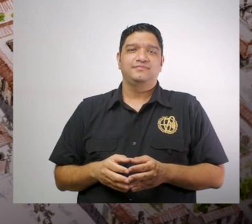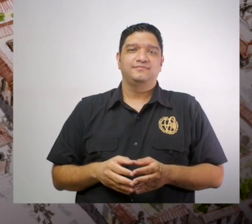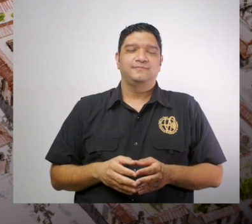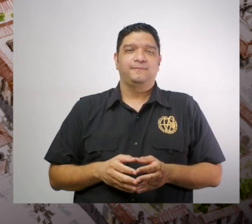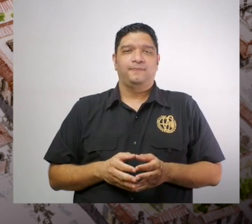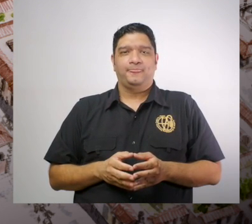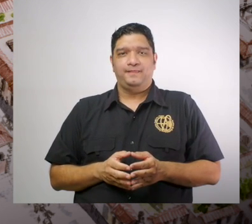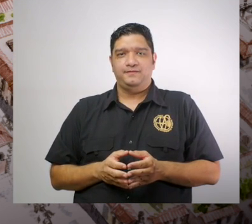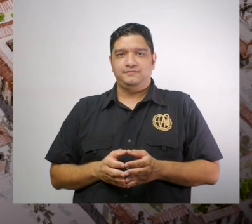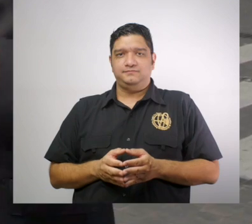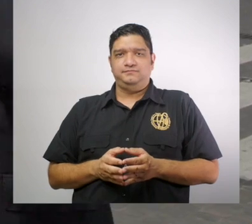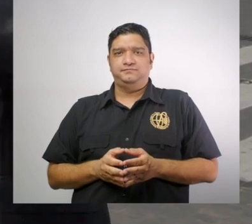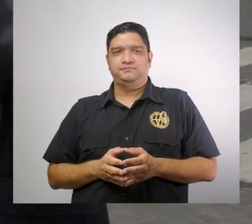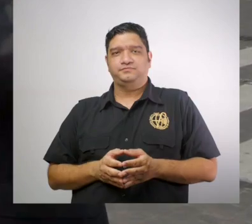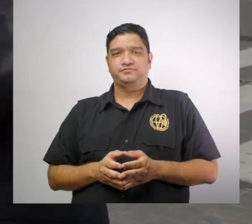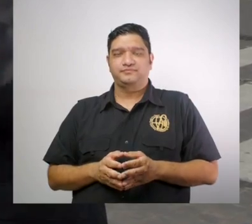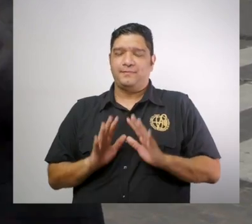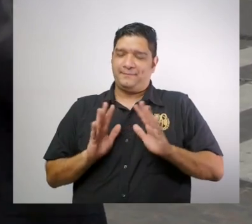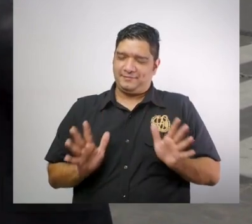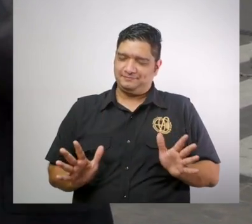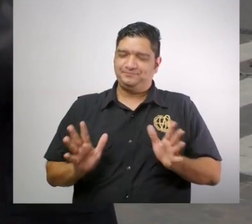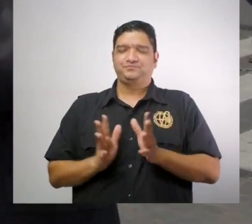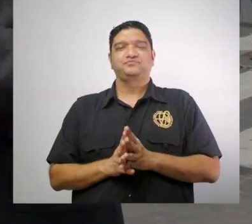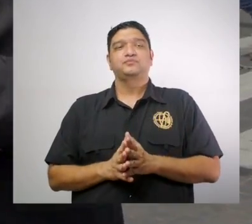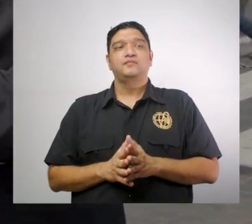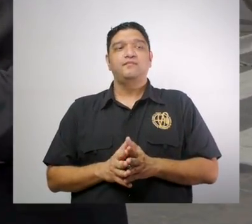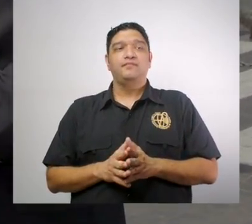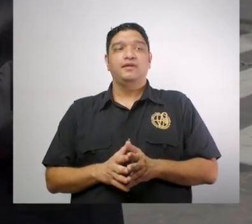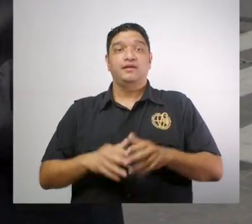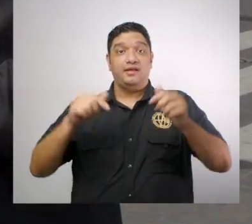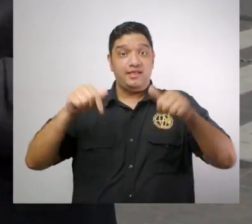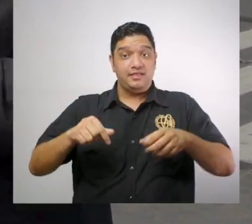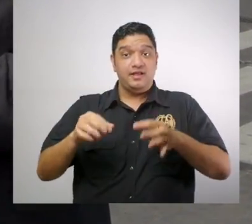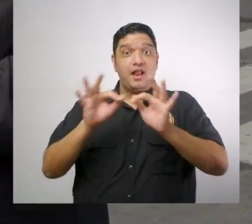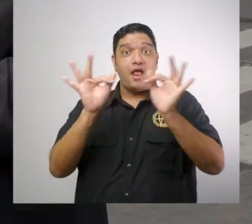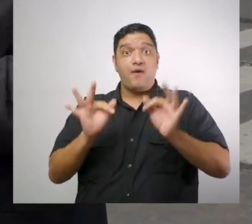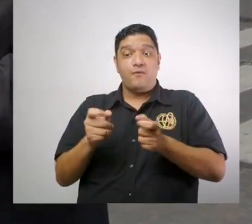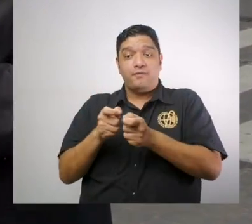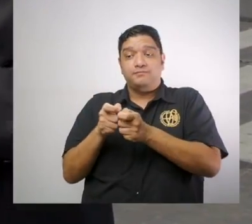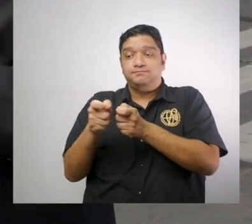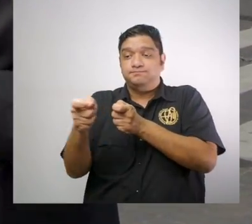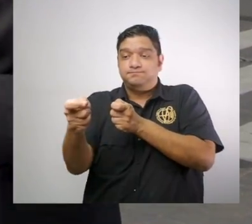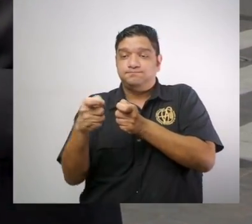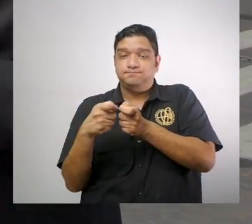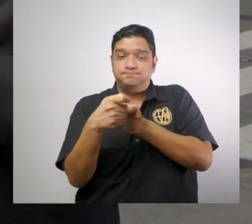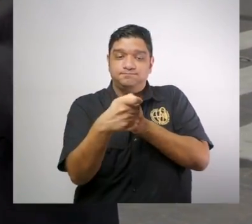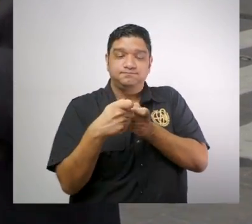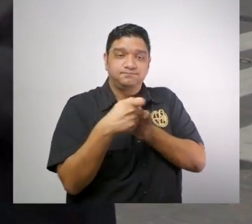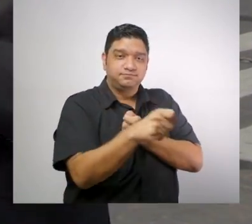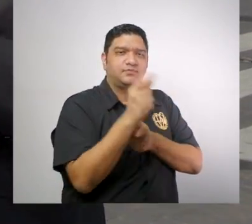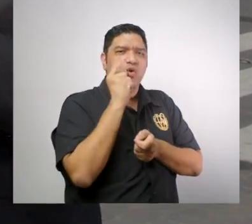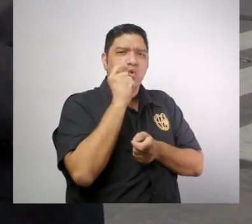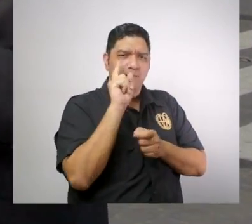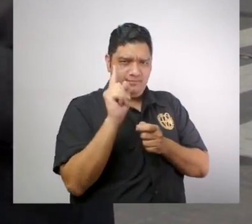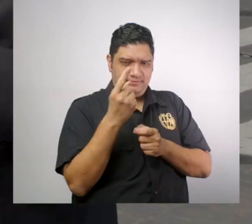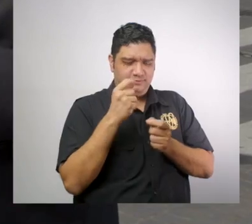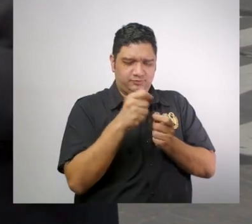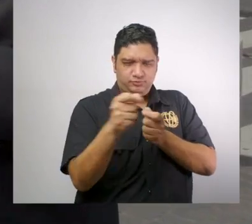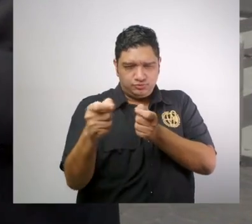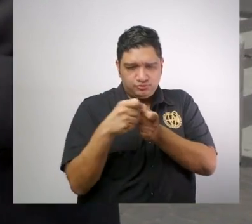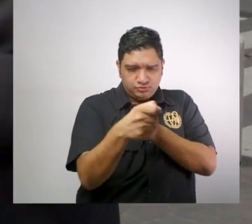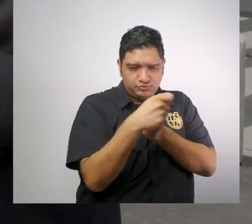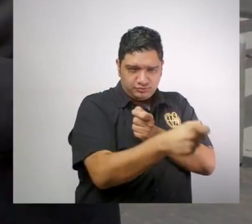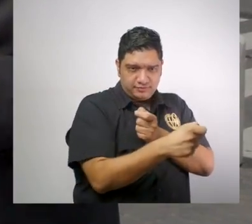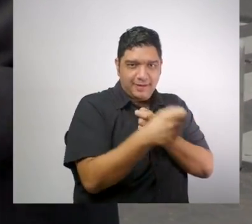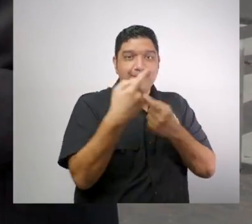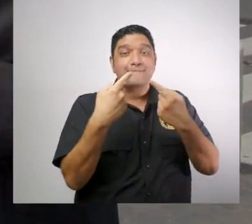más poniente. Bueno, esta es la medición que hace Diez de Navarro. Posteriormente, cuando